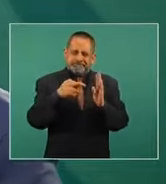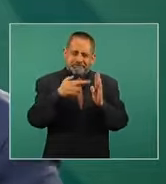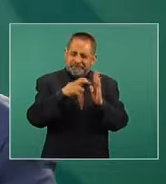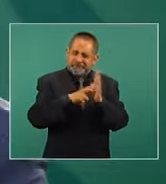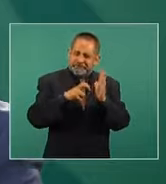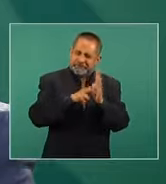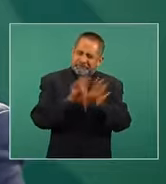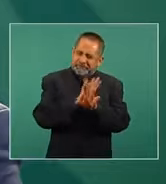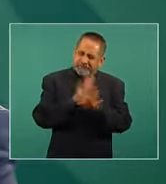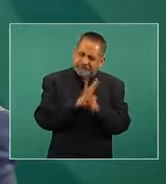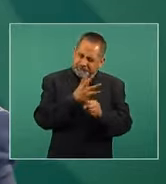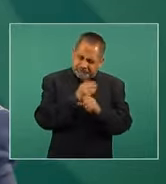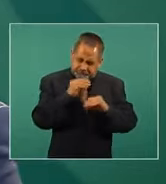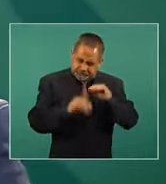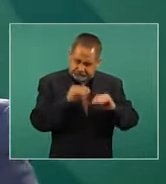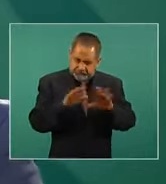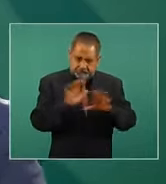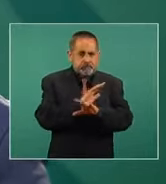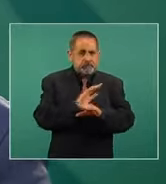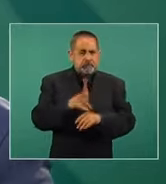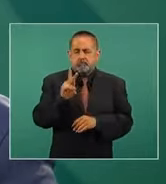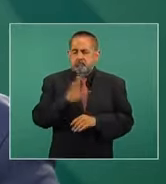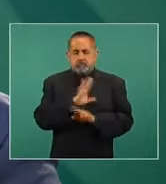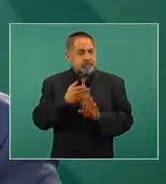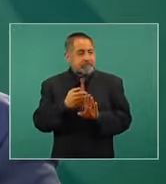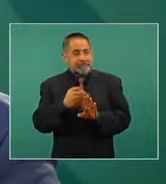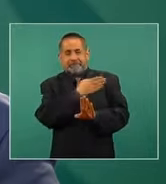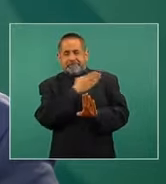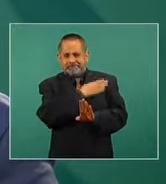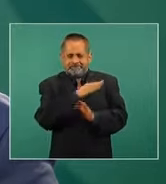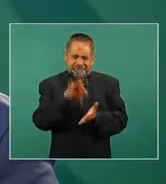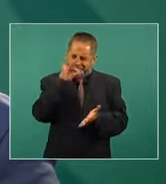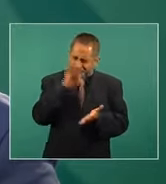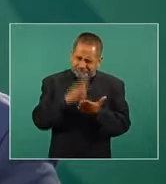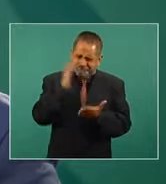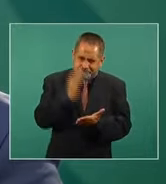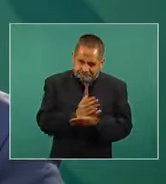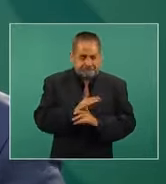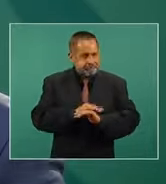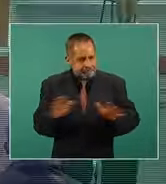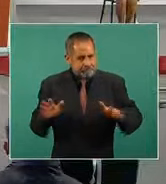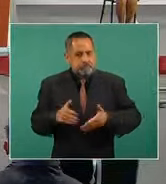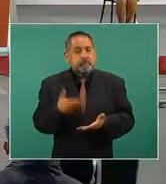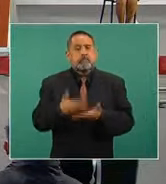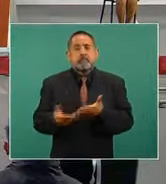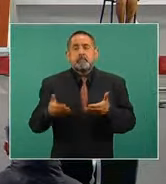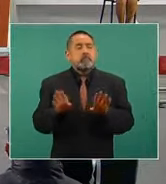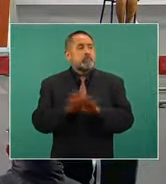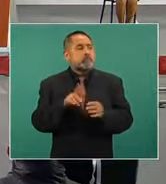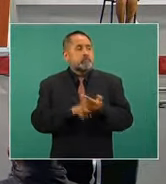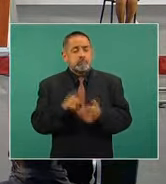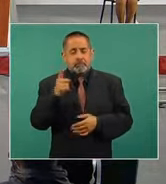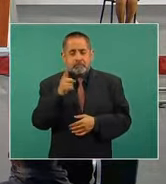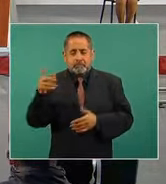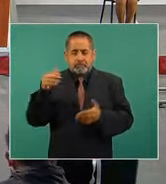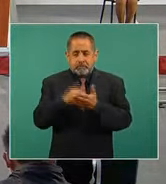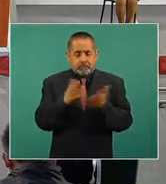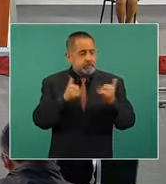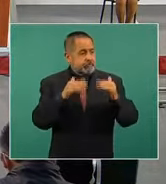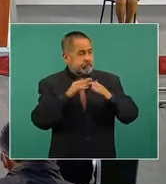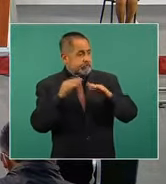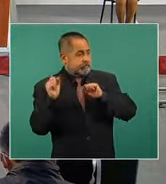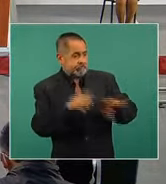complejo, pero como decía el presidente, hay que poner el punto final. Hoy tenemos detectadas al menos 100,000 viviendas que se pueden recuperar. Esto